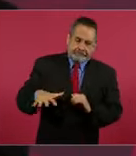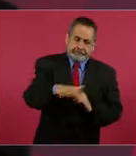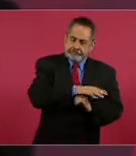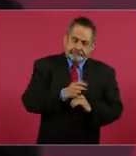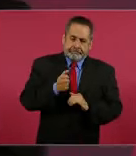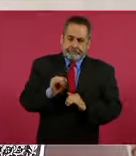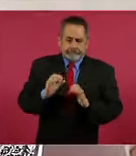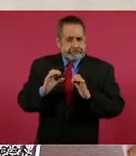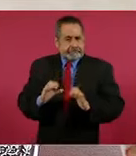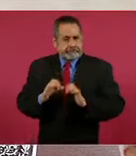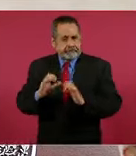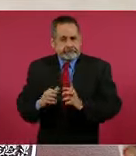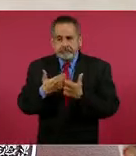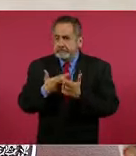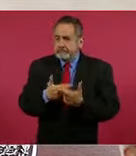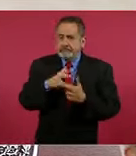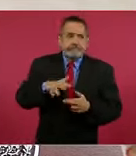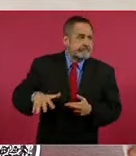Hay que cuidar las reservas.